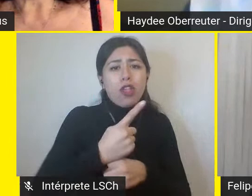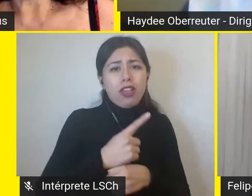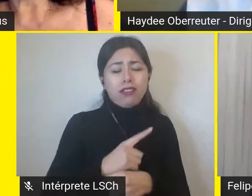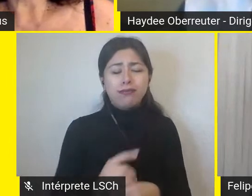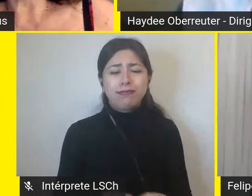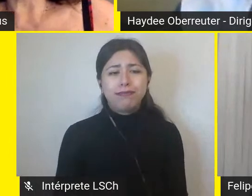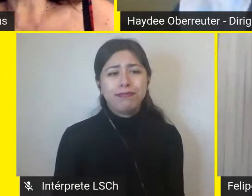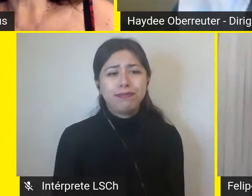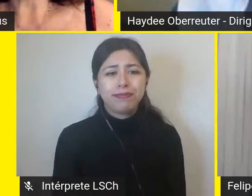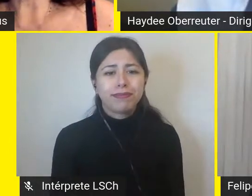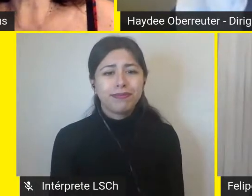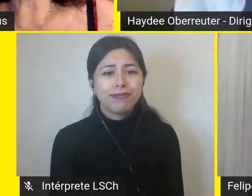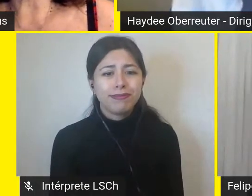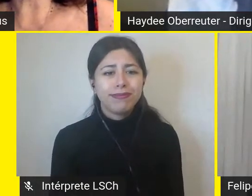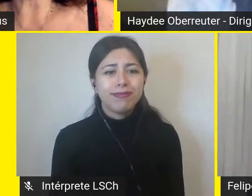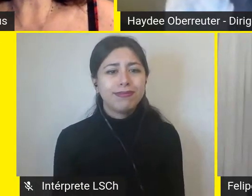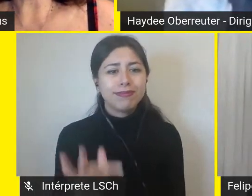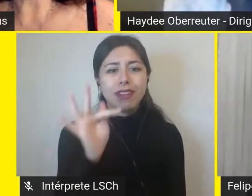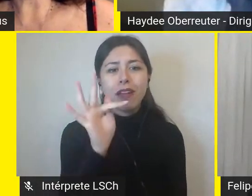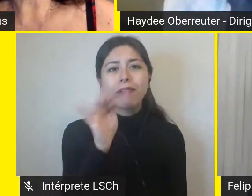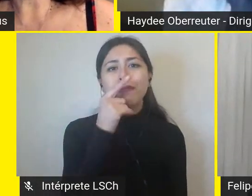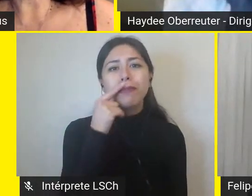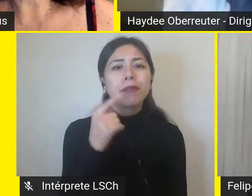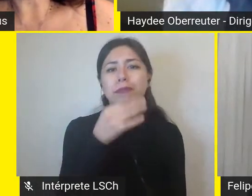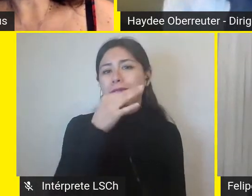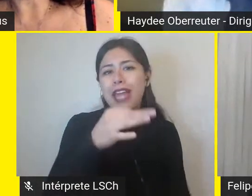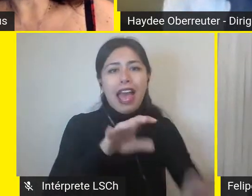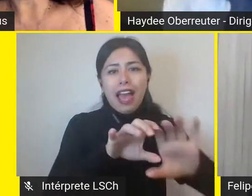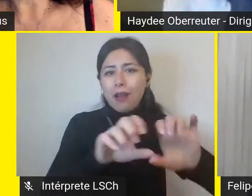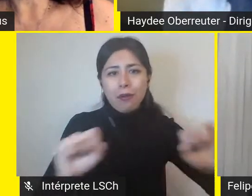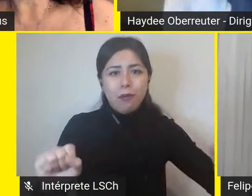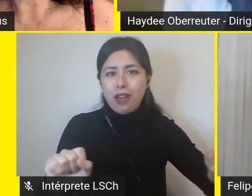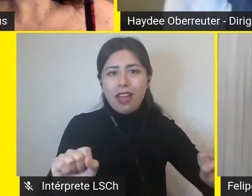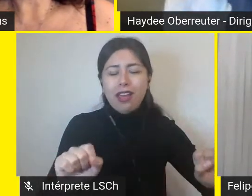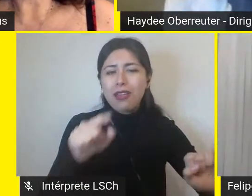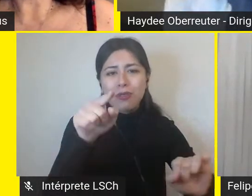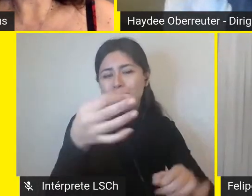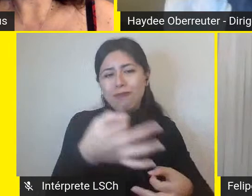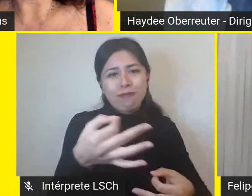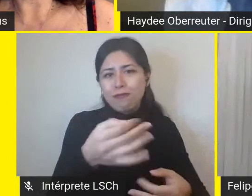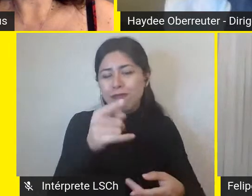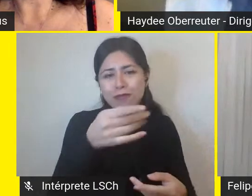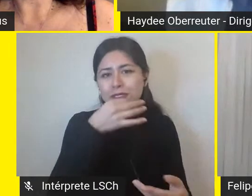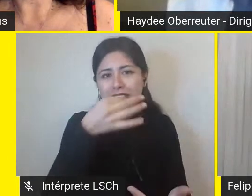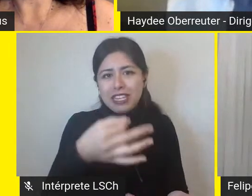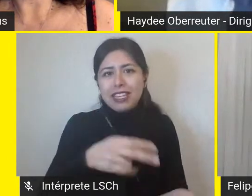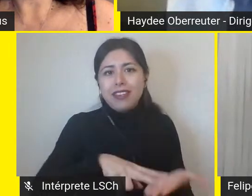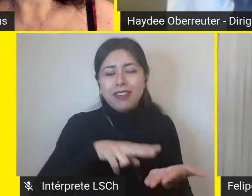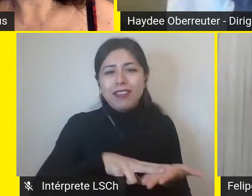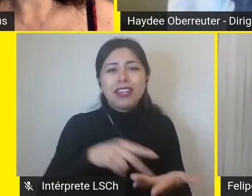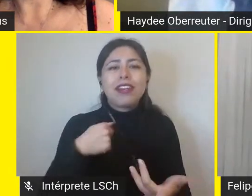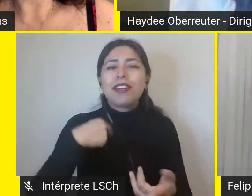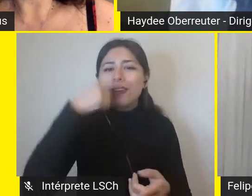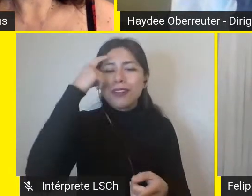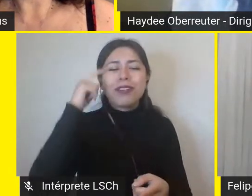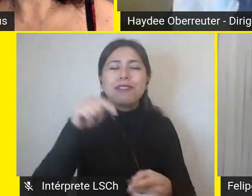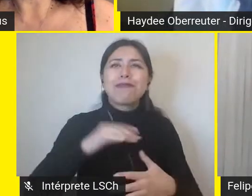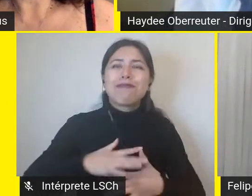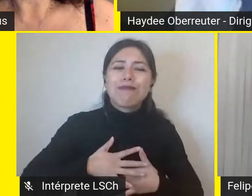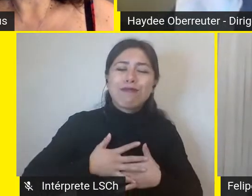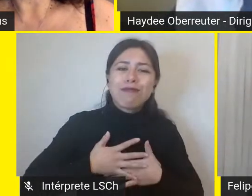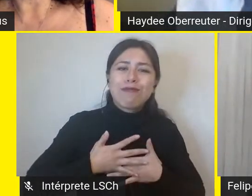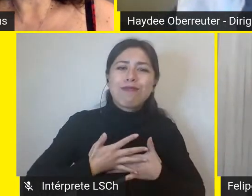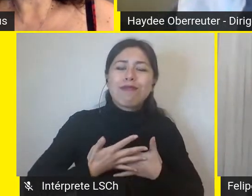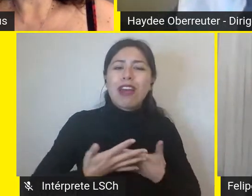Sí, sí, no, totalmente de acuerdo ahí contigo, y yo creo que tengo este sentimiento de base de que